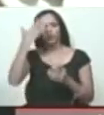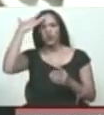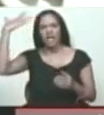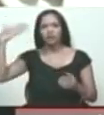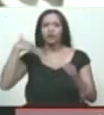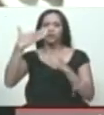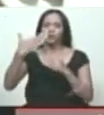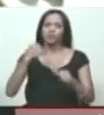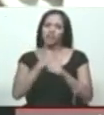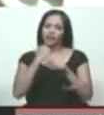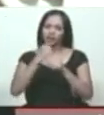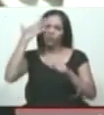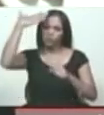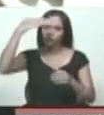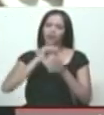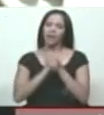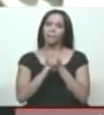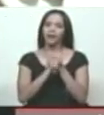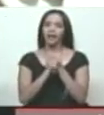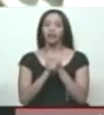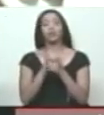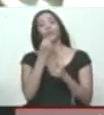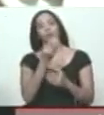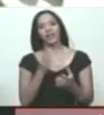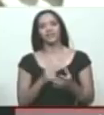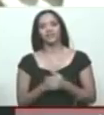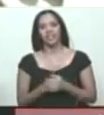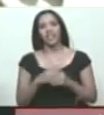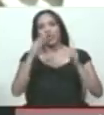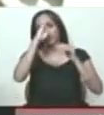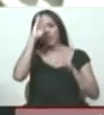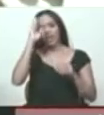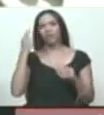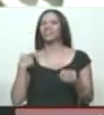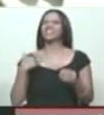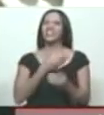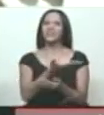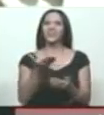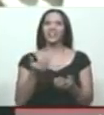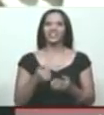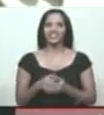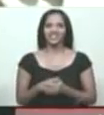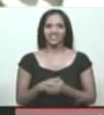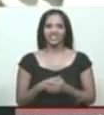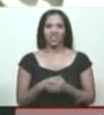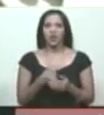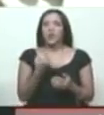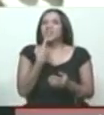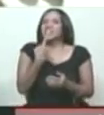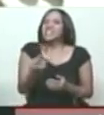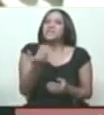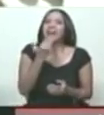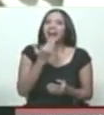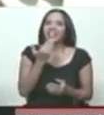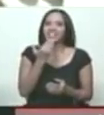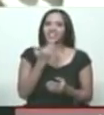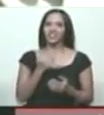por el futuro, camarada. Bueno, Diosdado, ¿qué tienes por ahí? Cuéntame algo, dime algo.